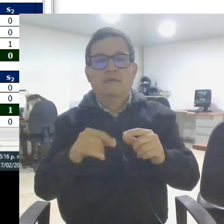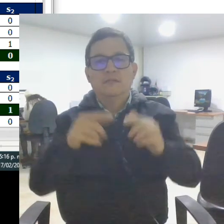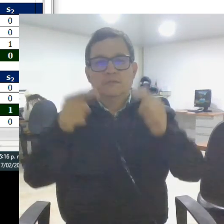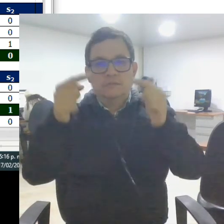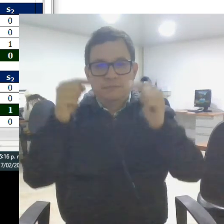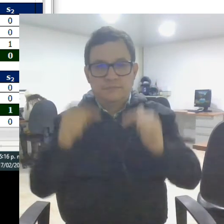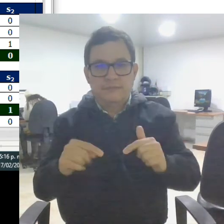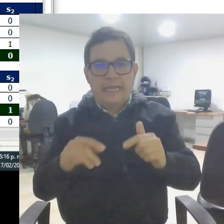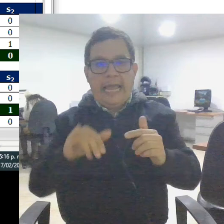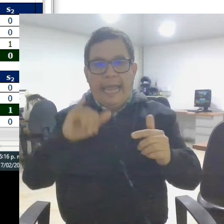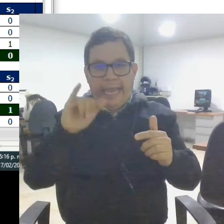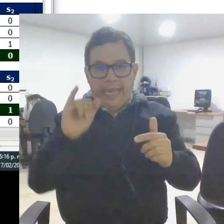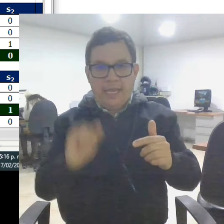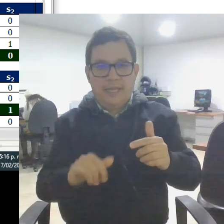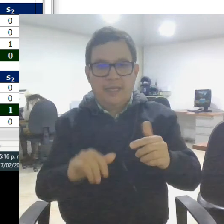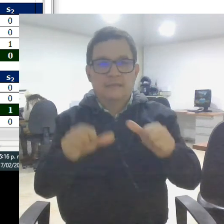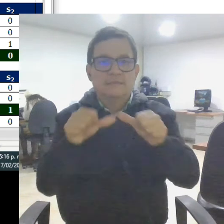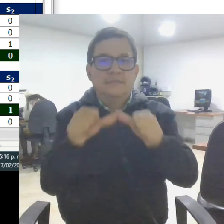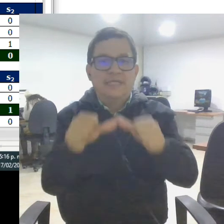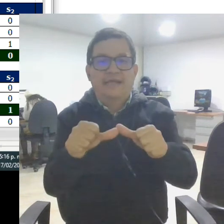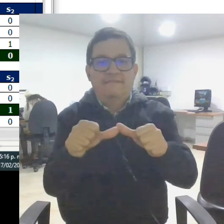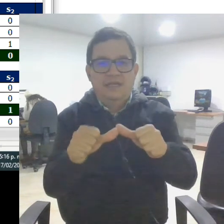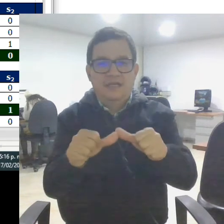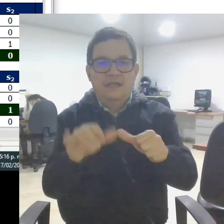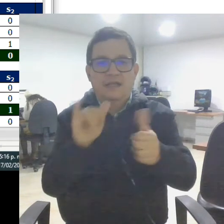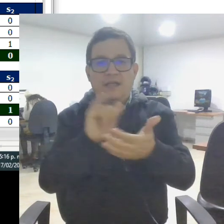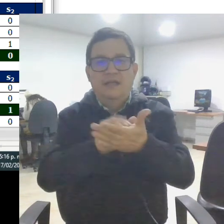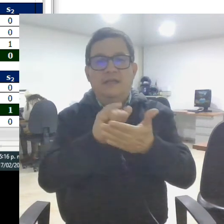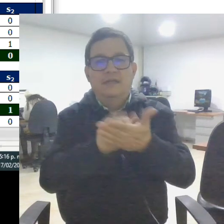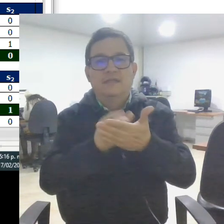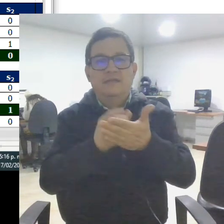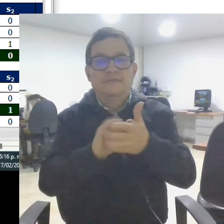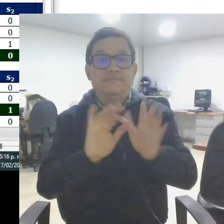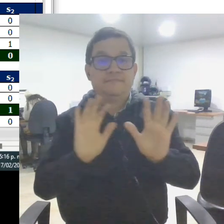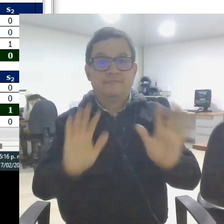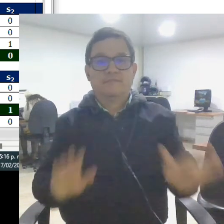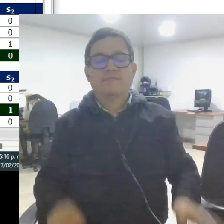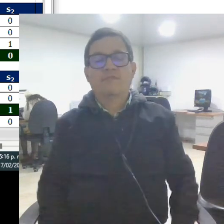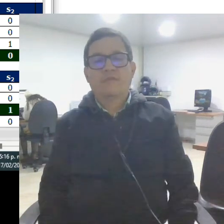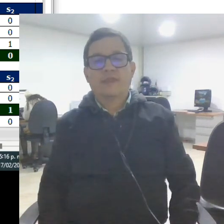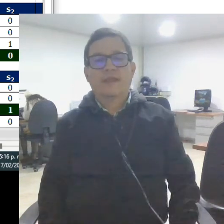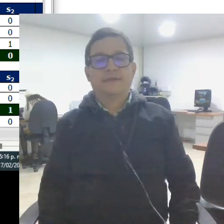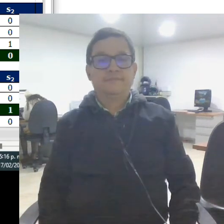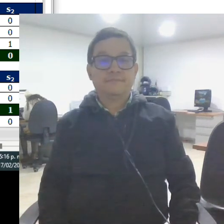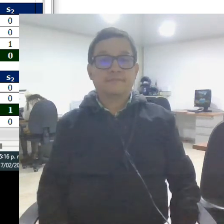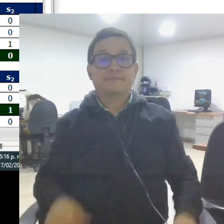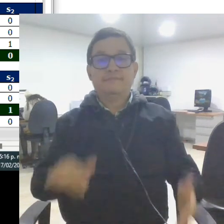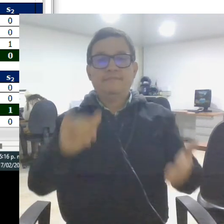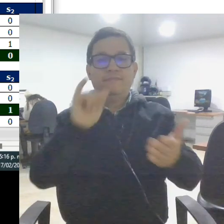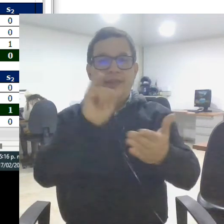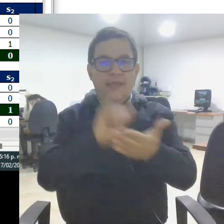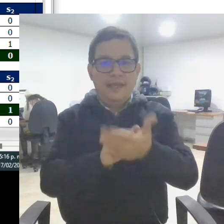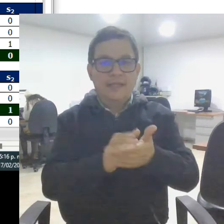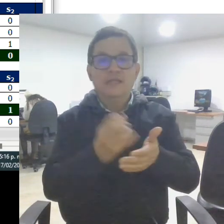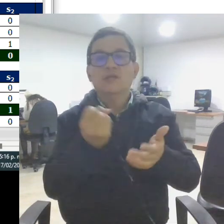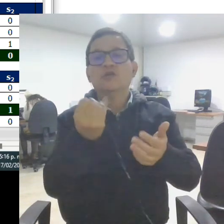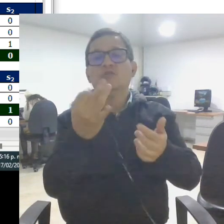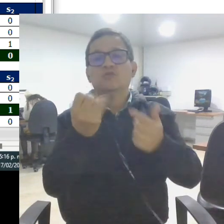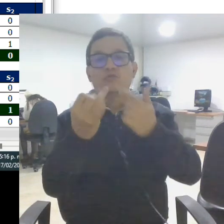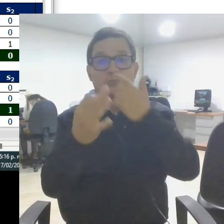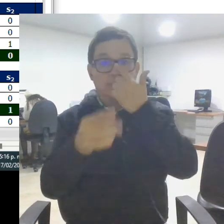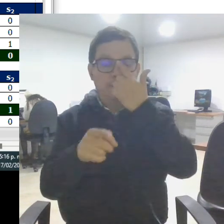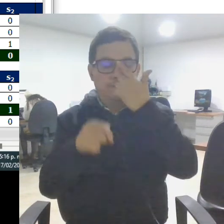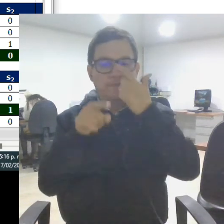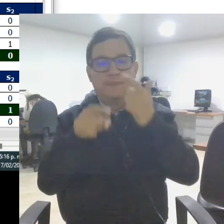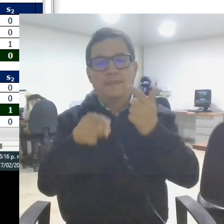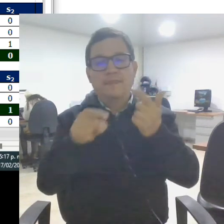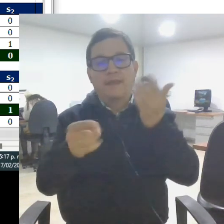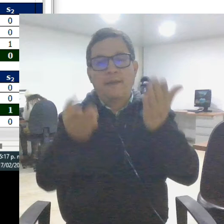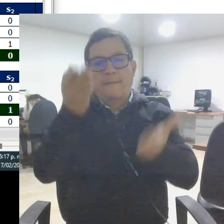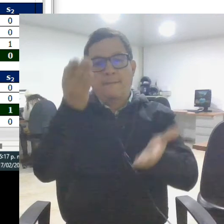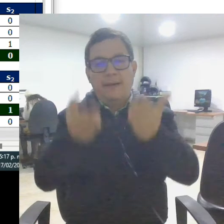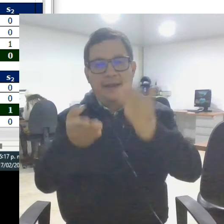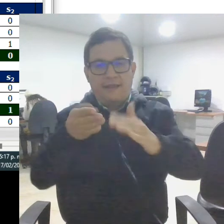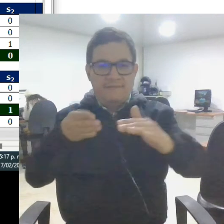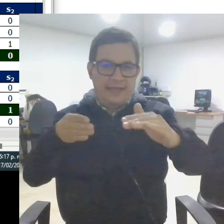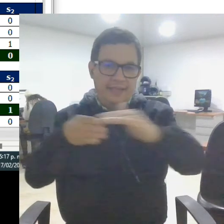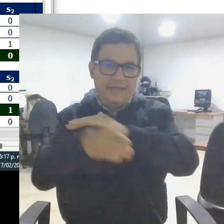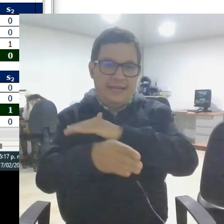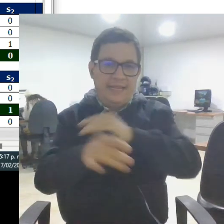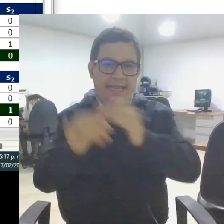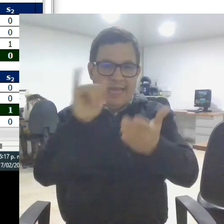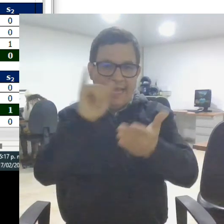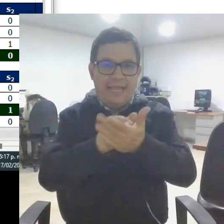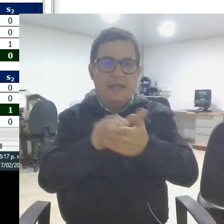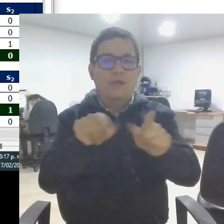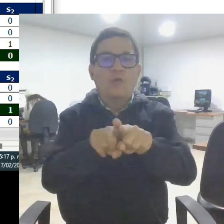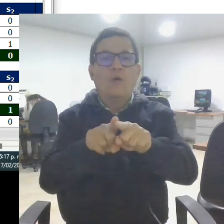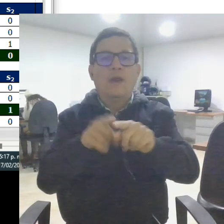que se quede estable para el resto de operaciones. Este valor va a ser la variable entrante, por eso este